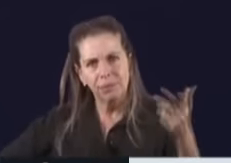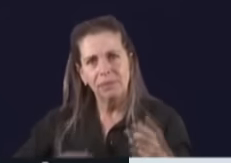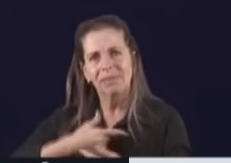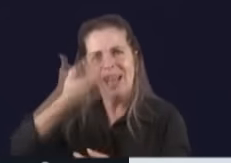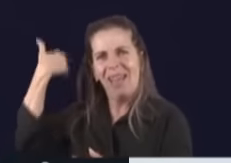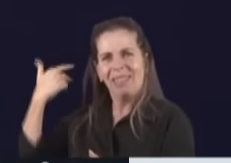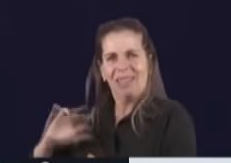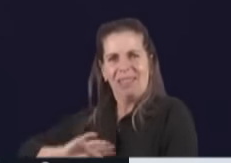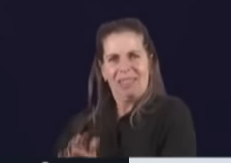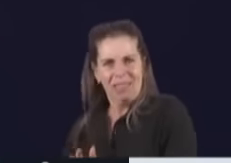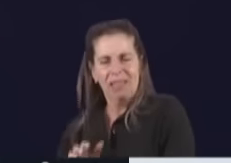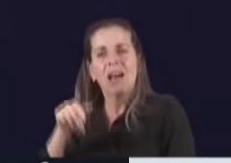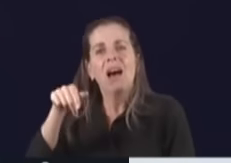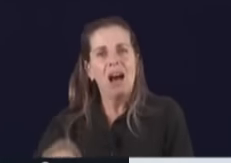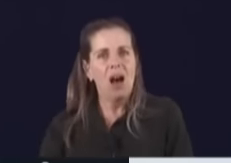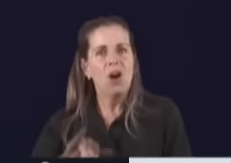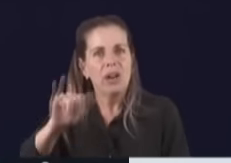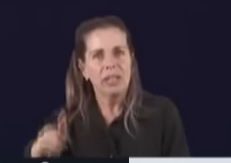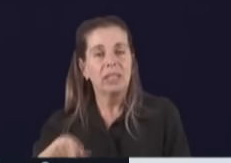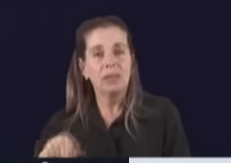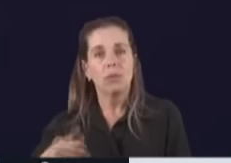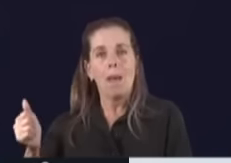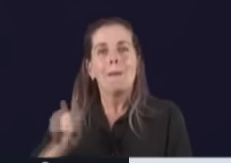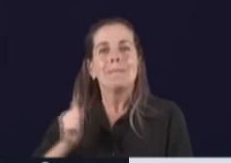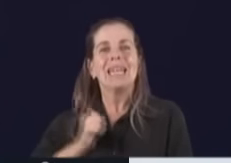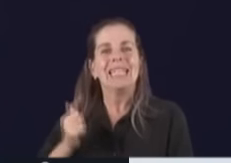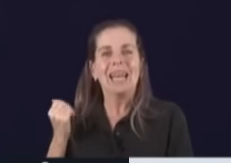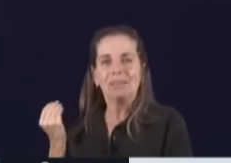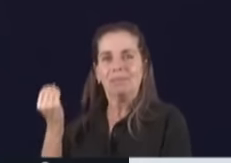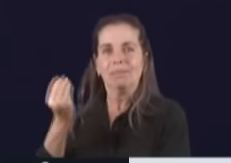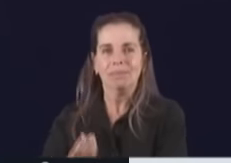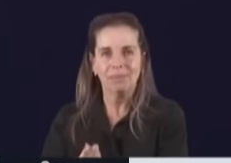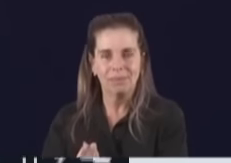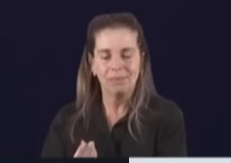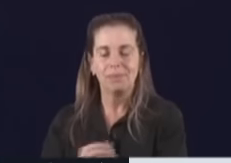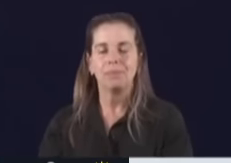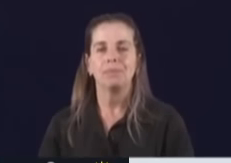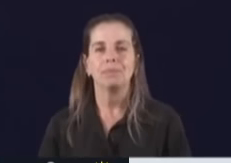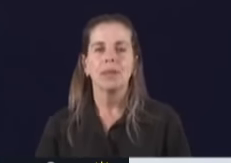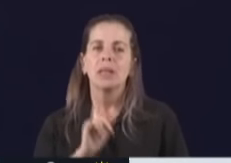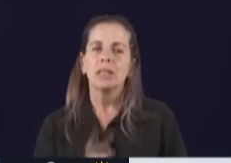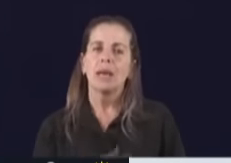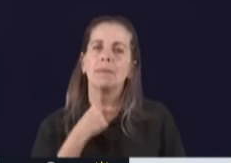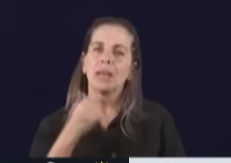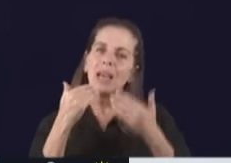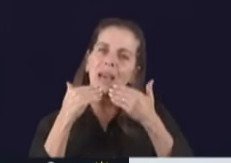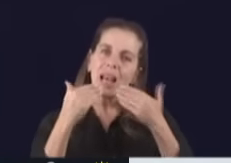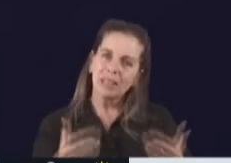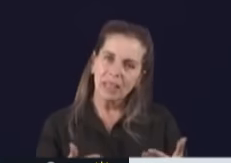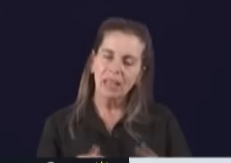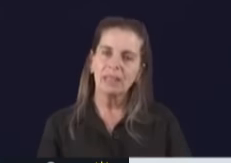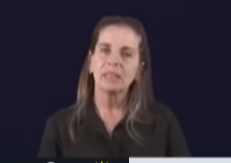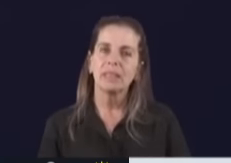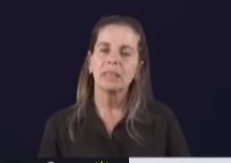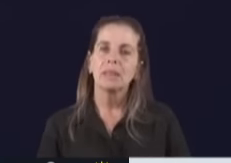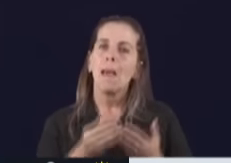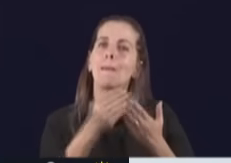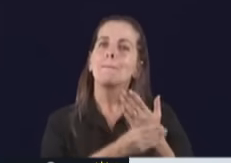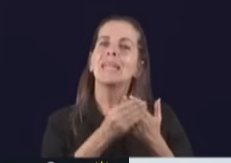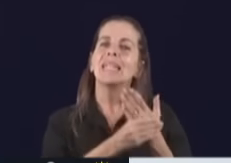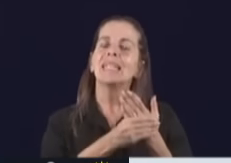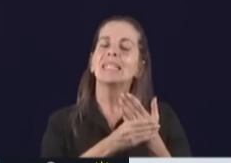será nada más ni nada menos que un militar de carrera, como lo es el teniente general Presti. Le quiero agradecer también a la ministra